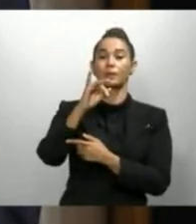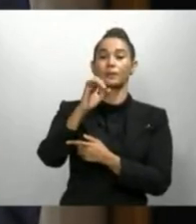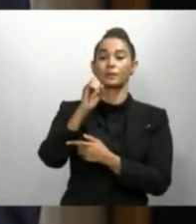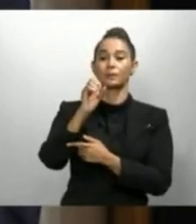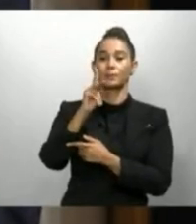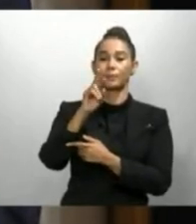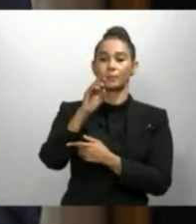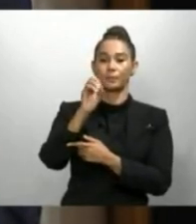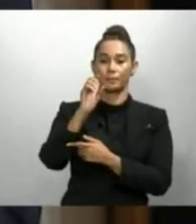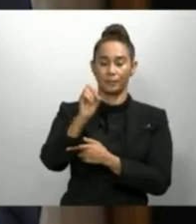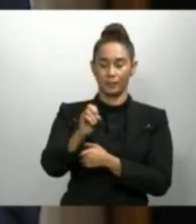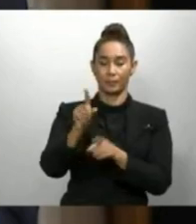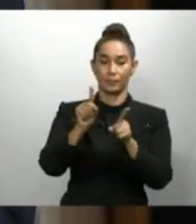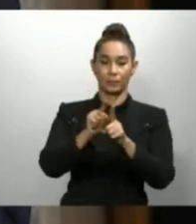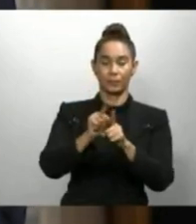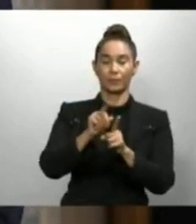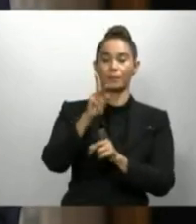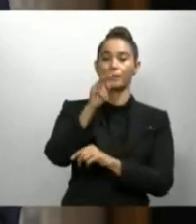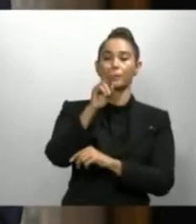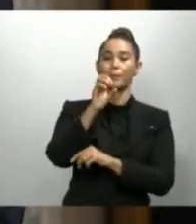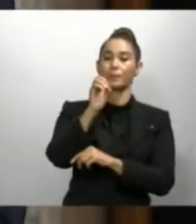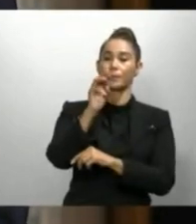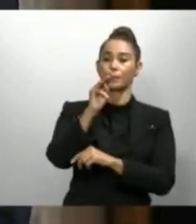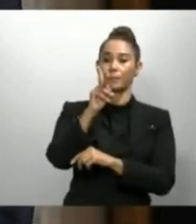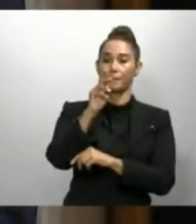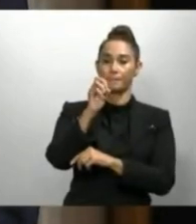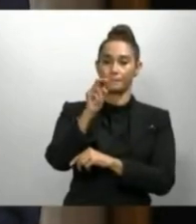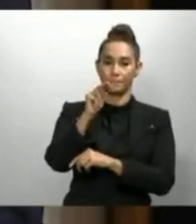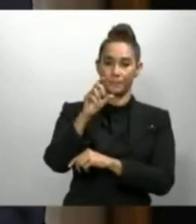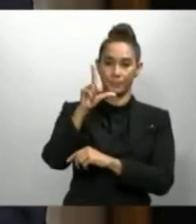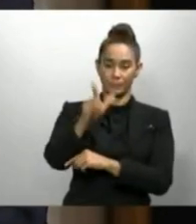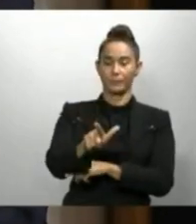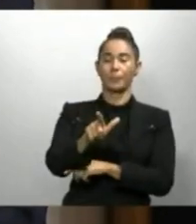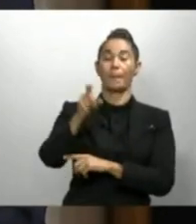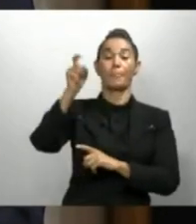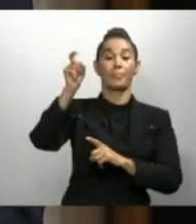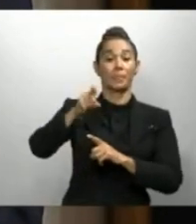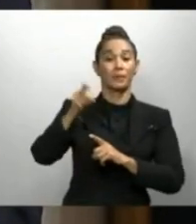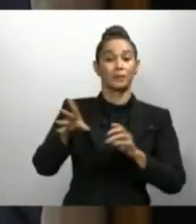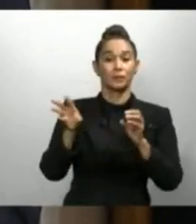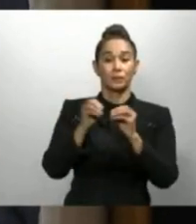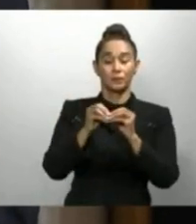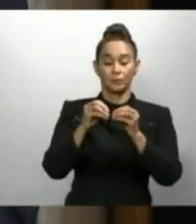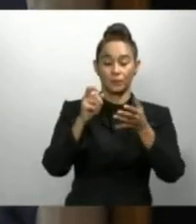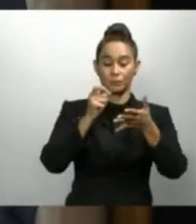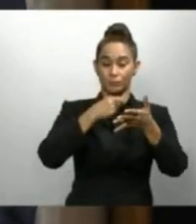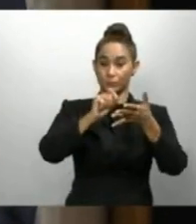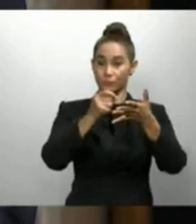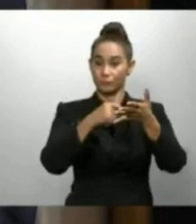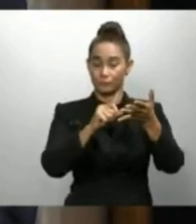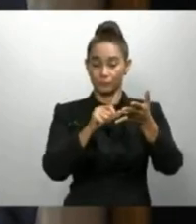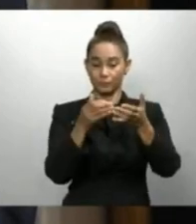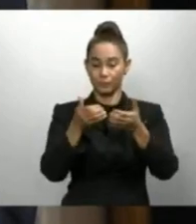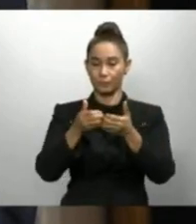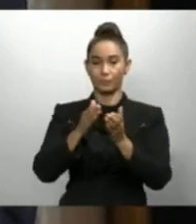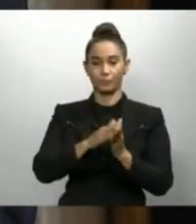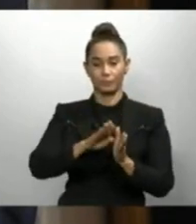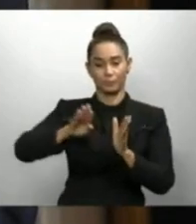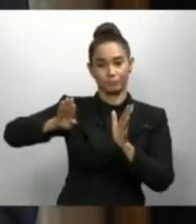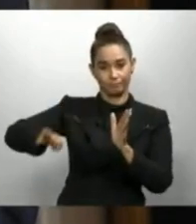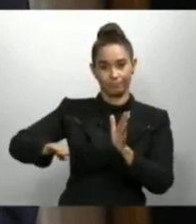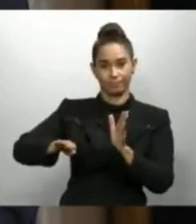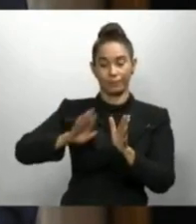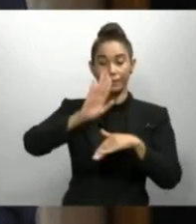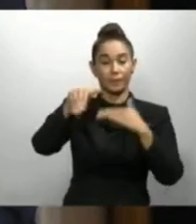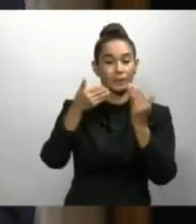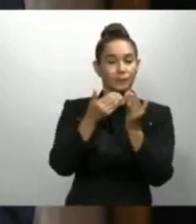isopropílico y alcohol propílico o propanol, debe llevar un inventario por separado de cada